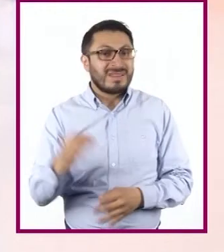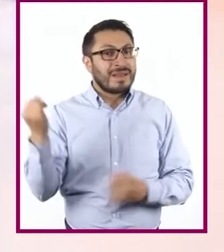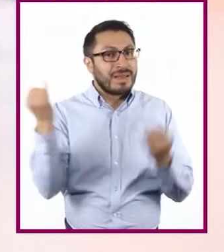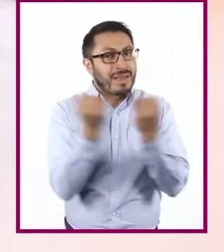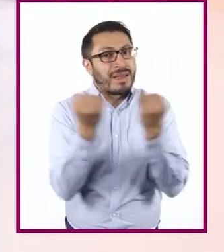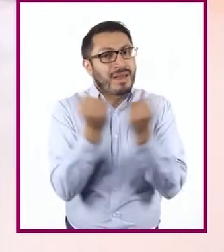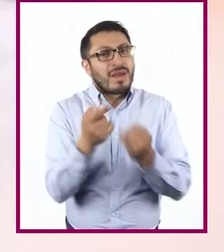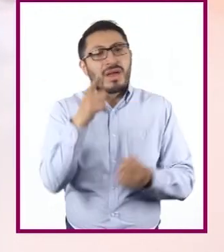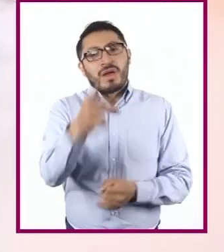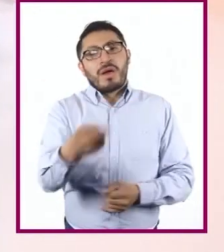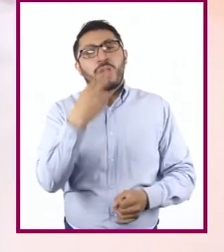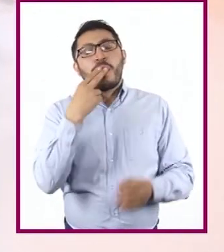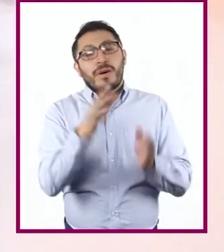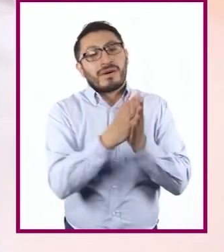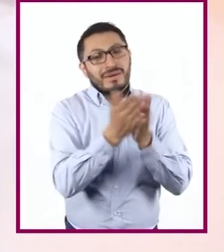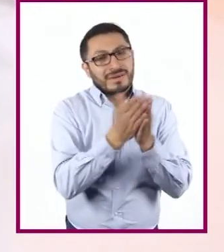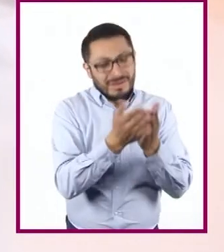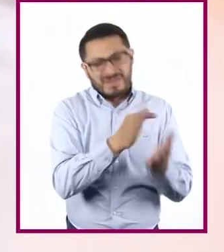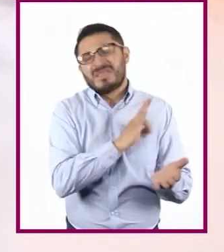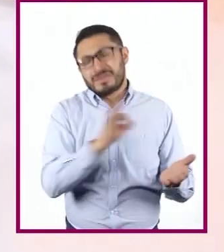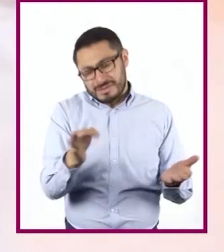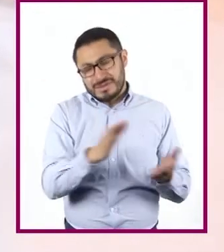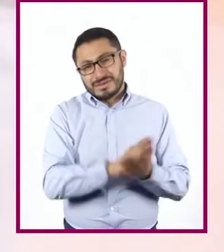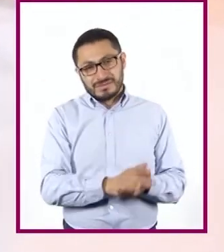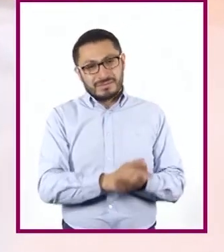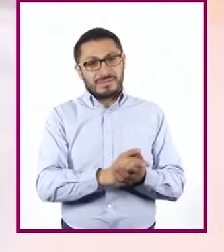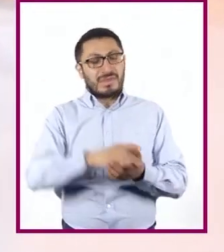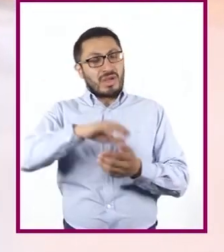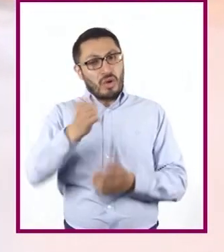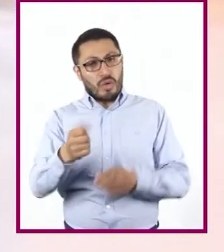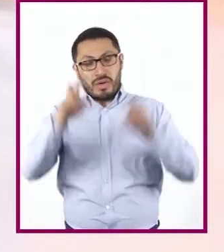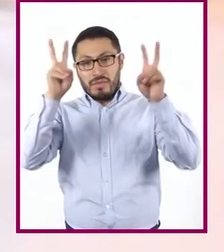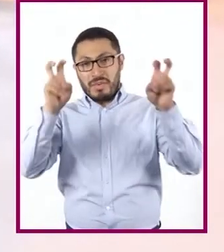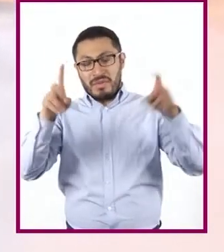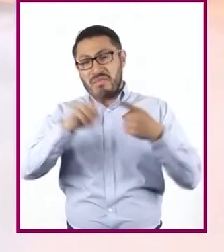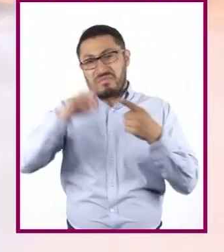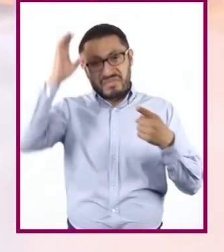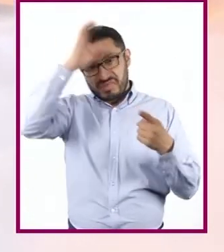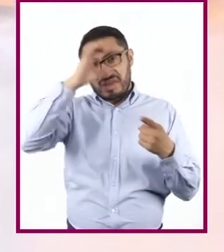sus libros de texto del resto de las asignaturas, como